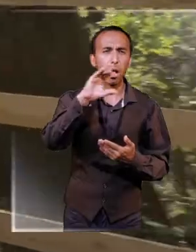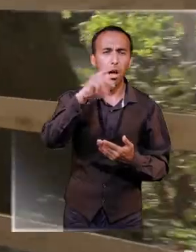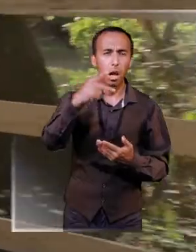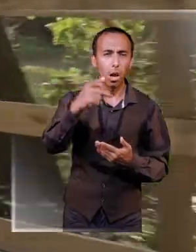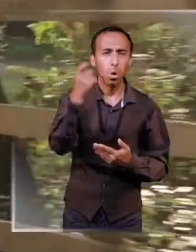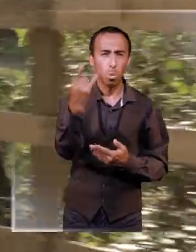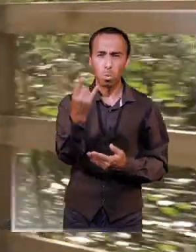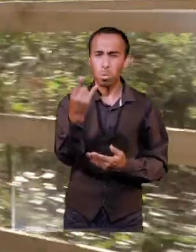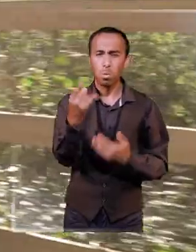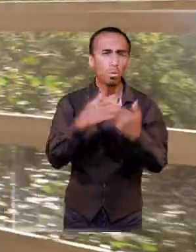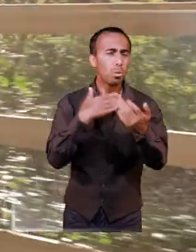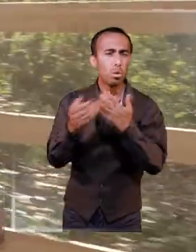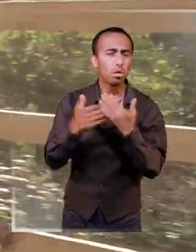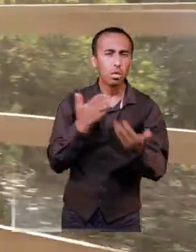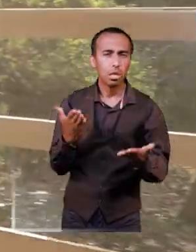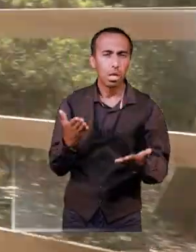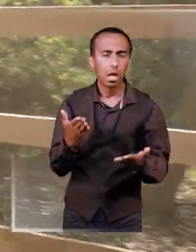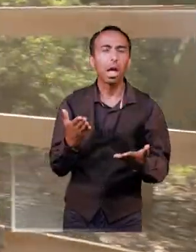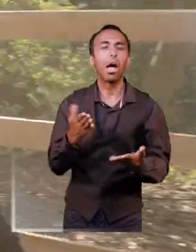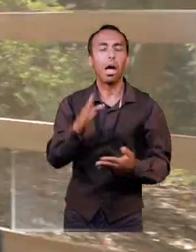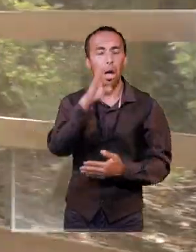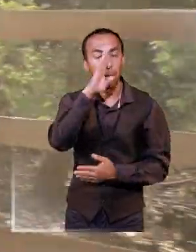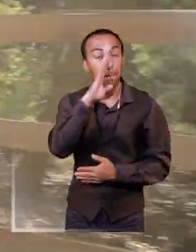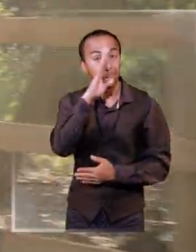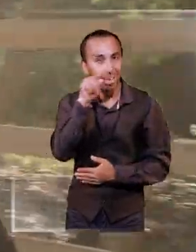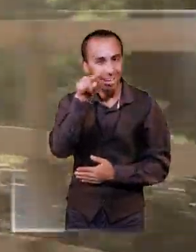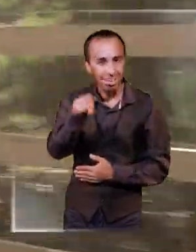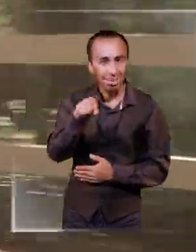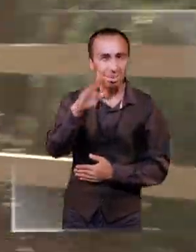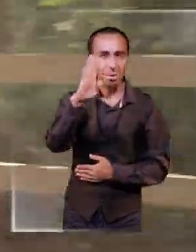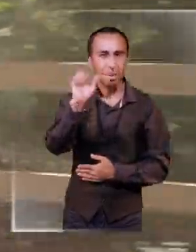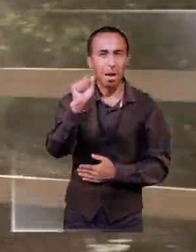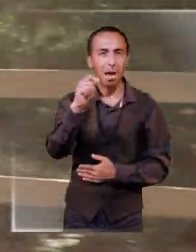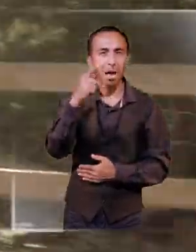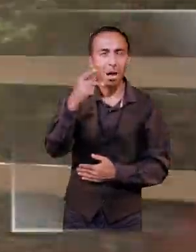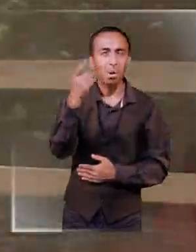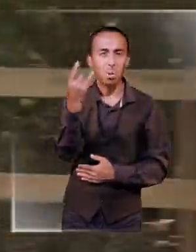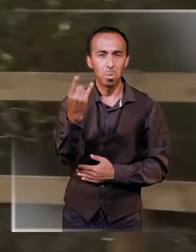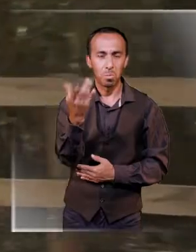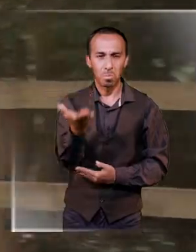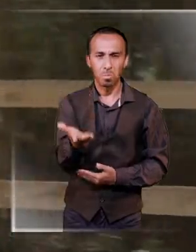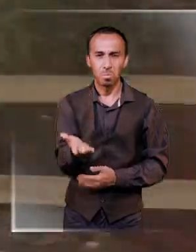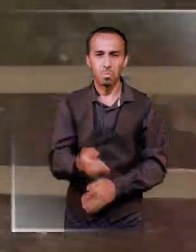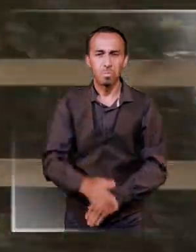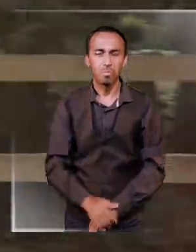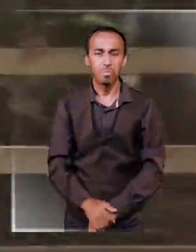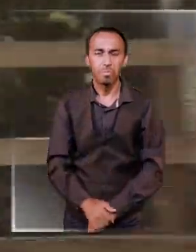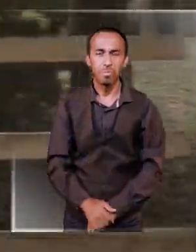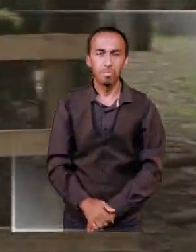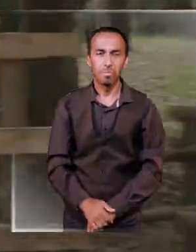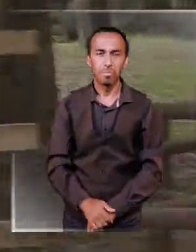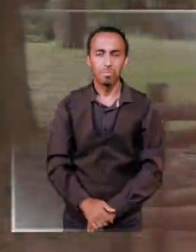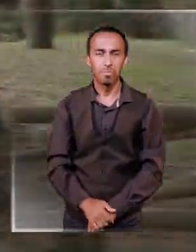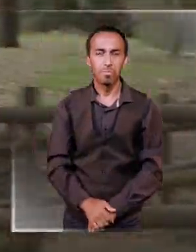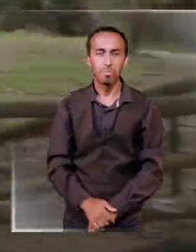Bakú? ¡Bakú! Ahí viene. Ahí viene Bakú. Perro de... Bien, Bakú.